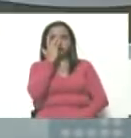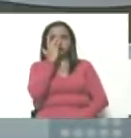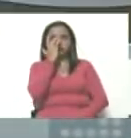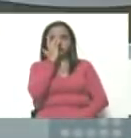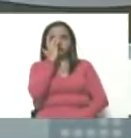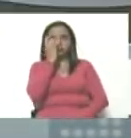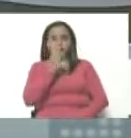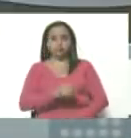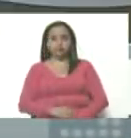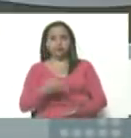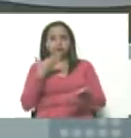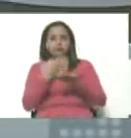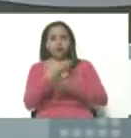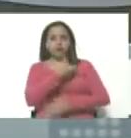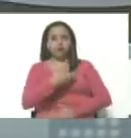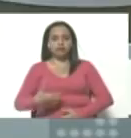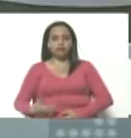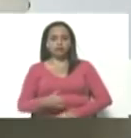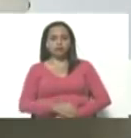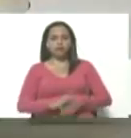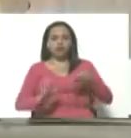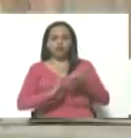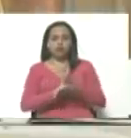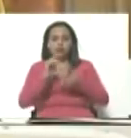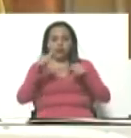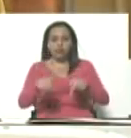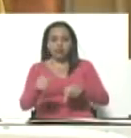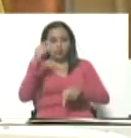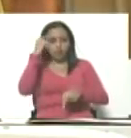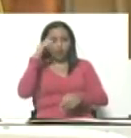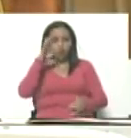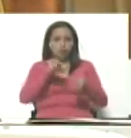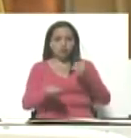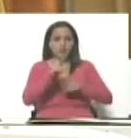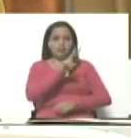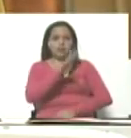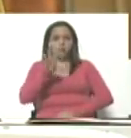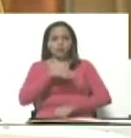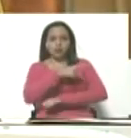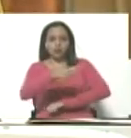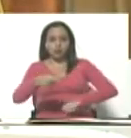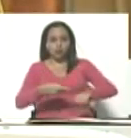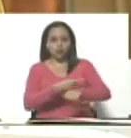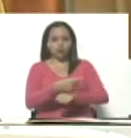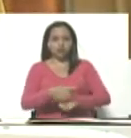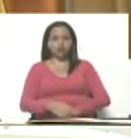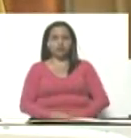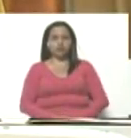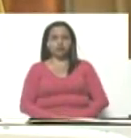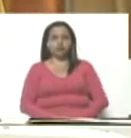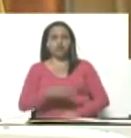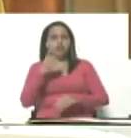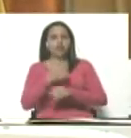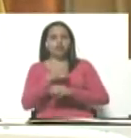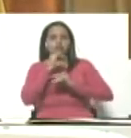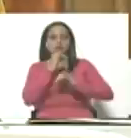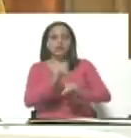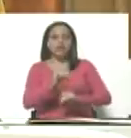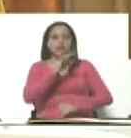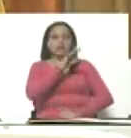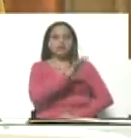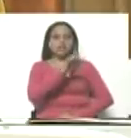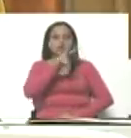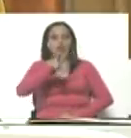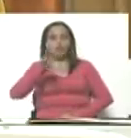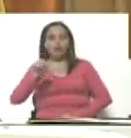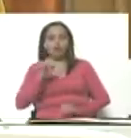Gracias, presidente. Bueno, sobre los casos que se han registrado en las últimas 24 horas, presidente, debemos informar